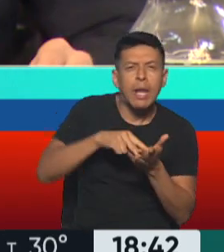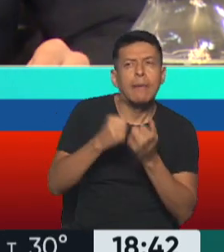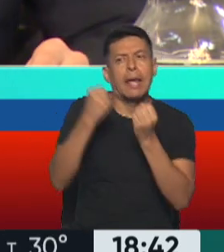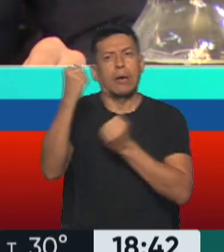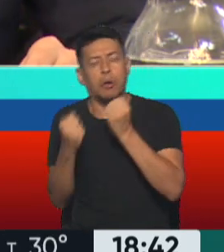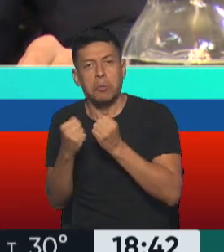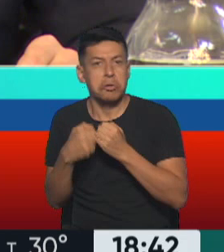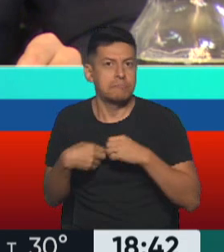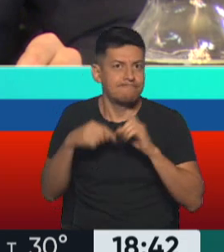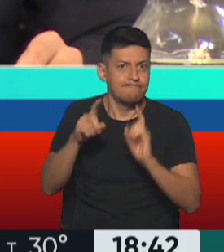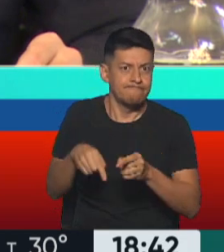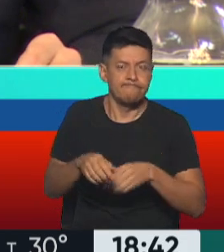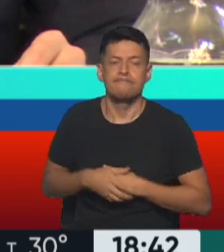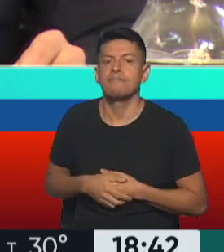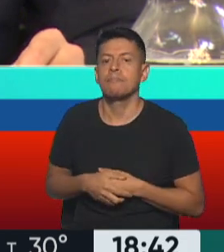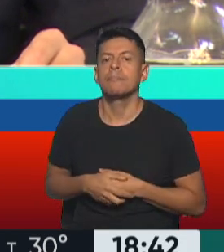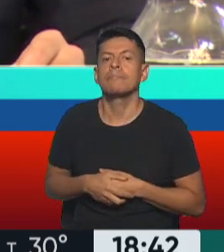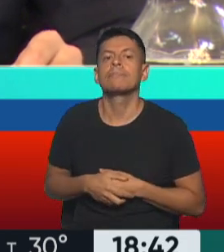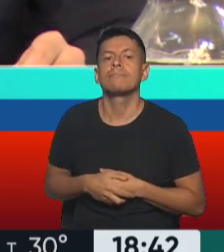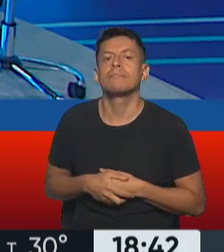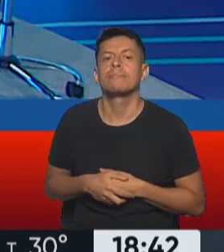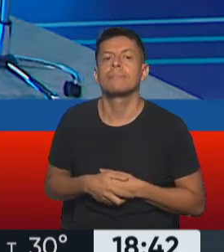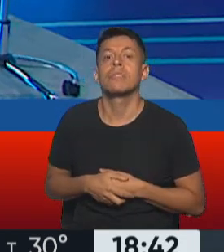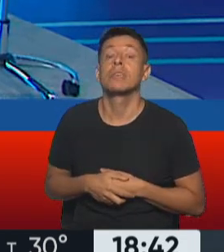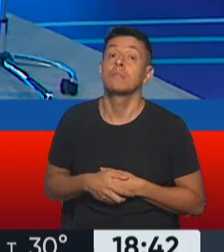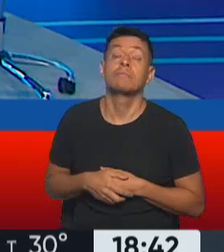financieras que eso podría traer. La primera tiene que ver con una corrida cambiaria muy fuerte, ¿no? Bien, exposición entonces.